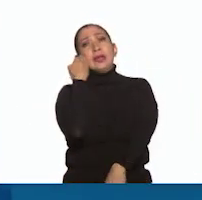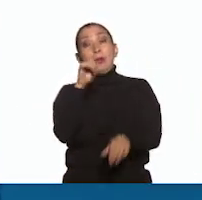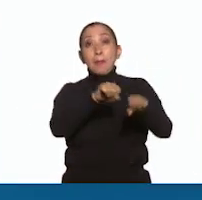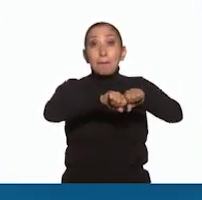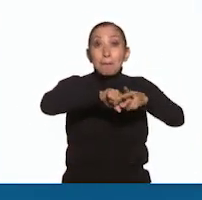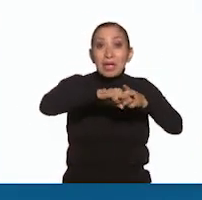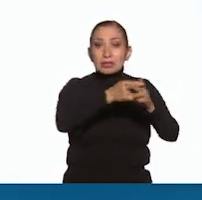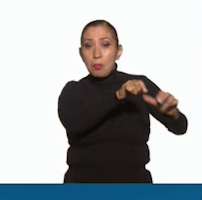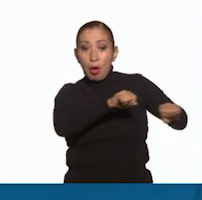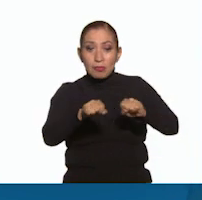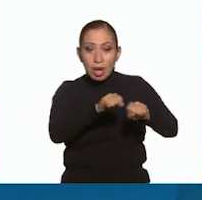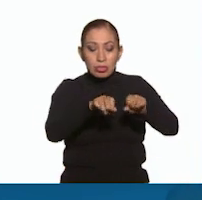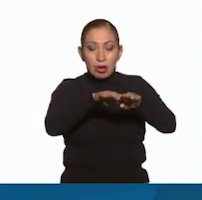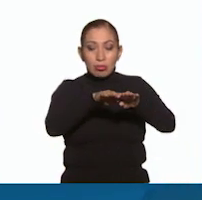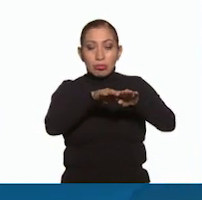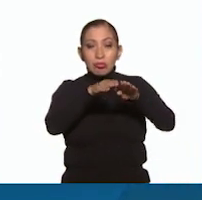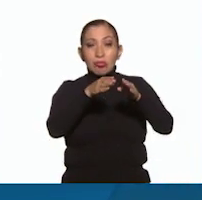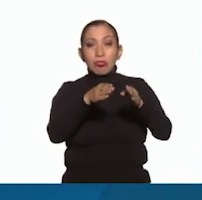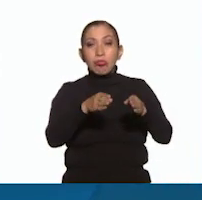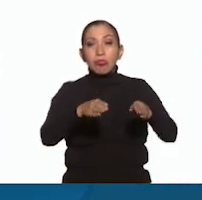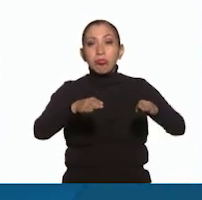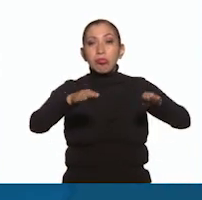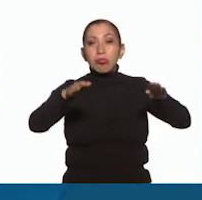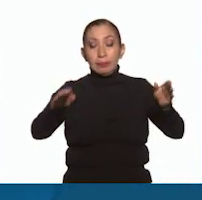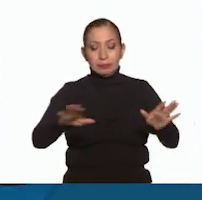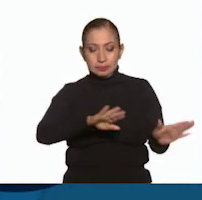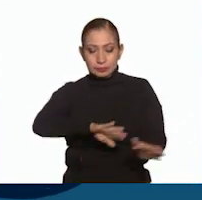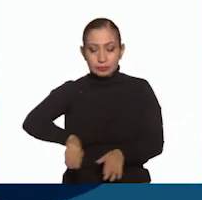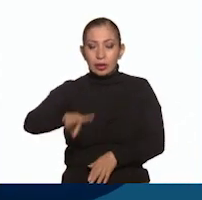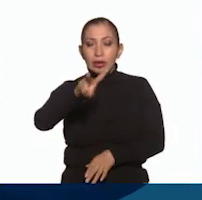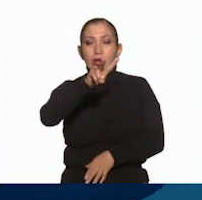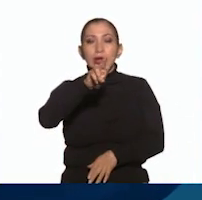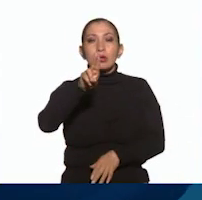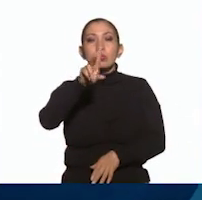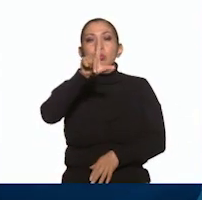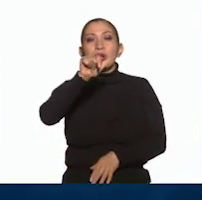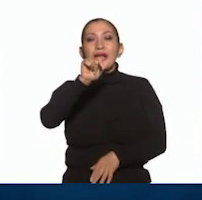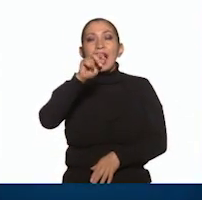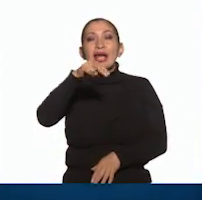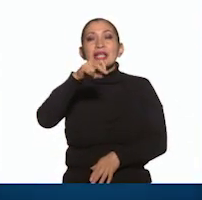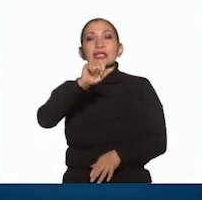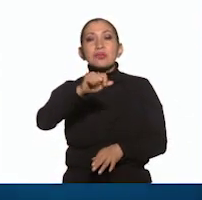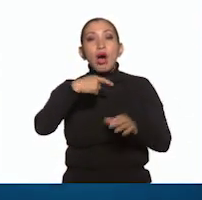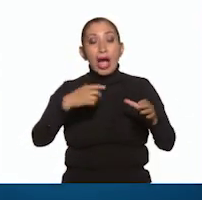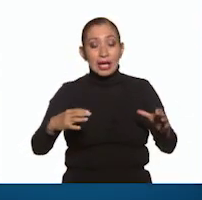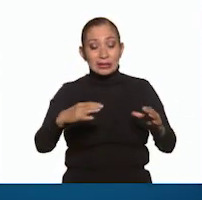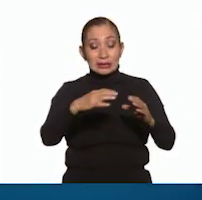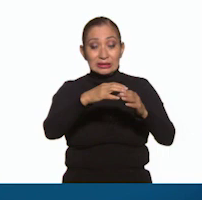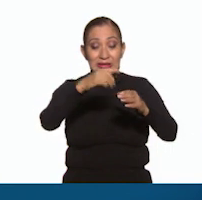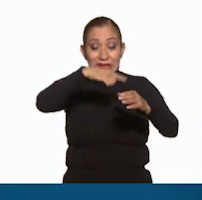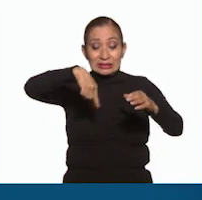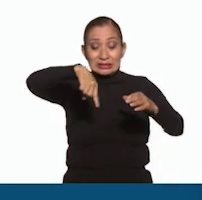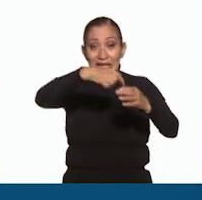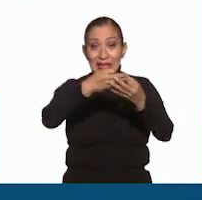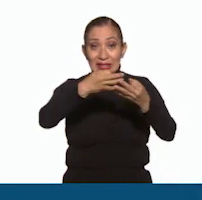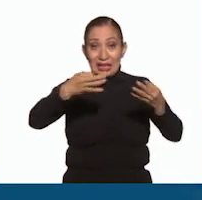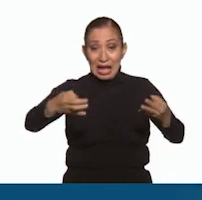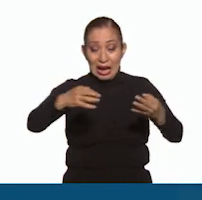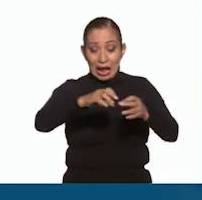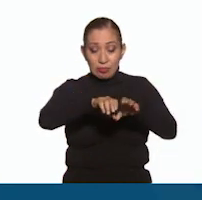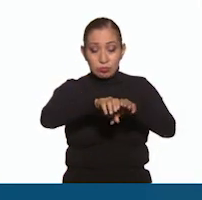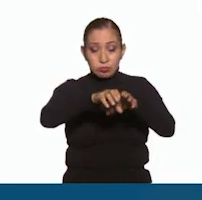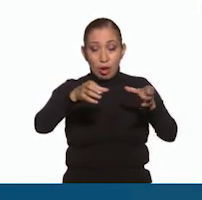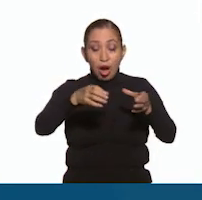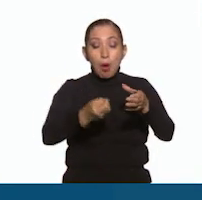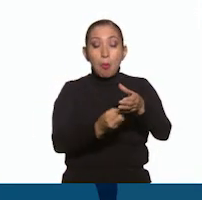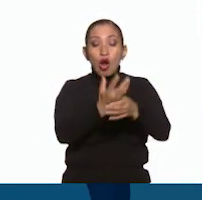sismo, cuando viaja la onda P. El vulcanismo es un proceso de construcción o destrucción del relieve. Hay que identificar que los volcanes generan